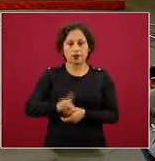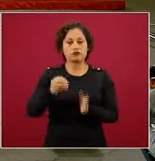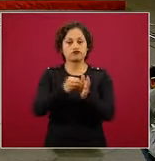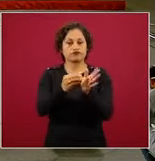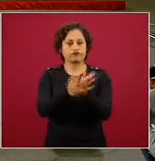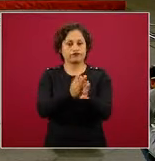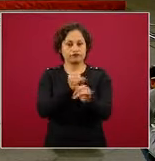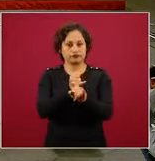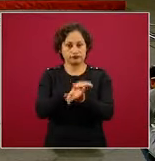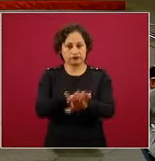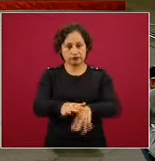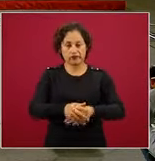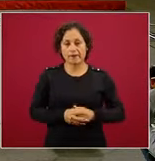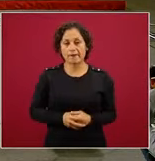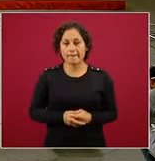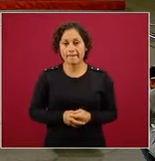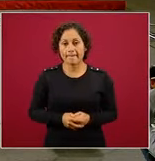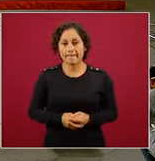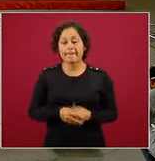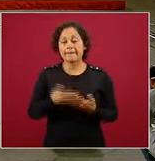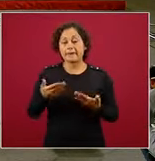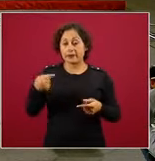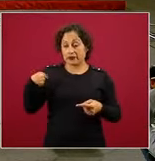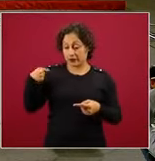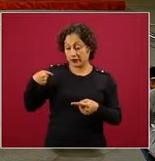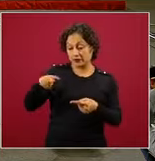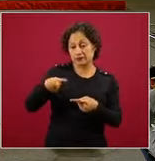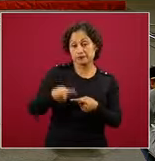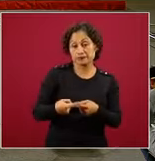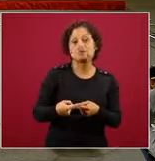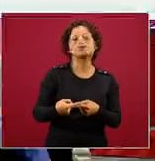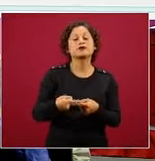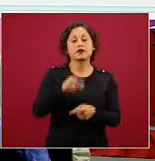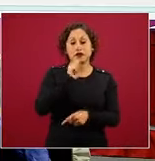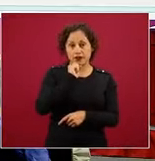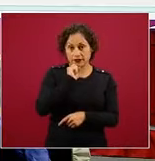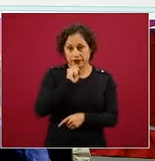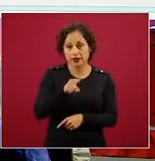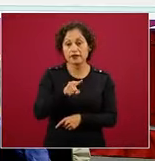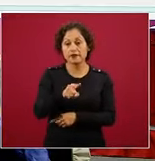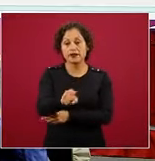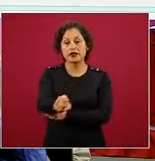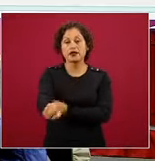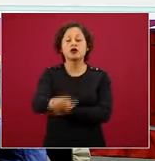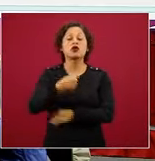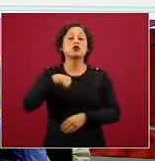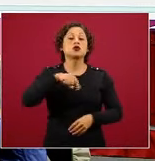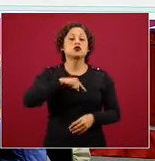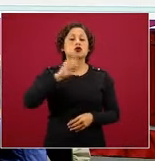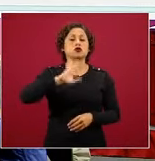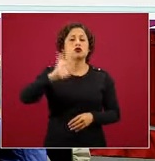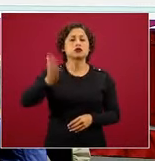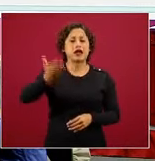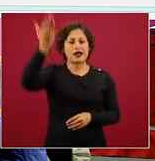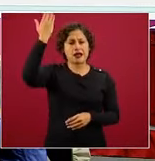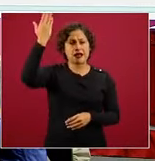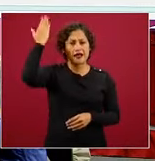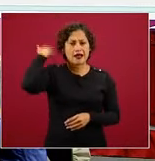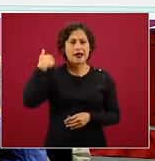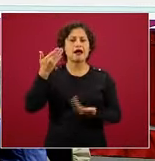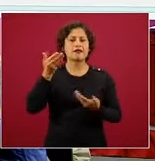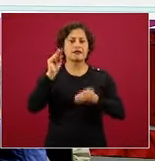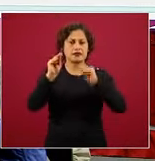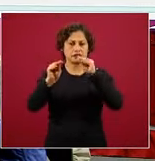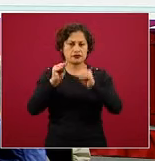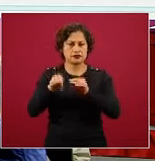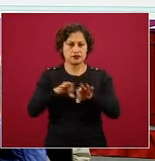A lo largo de todo este proceso, además, se atravesó una circunstancia, algo que veníamos trabajando desde hace, pues de hecho, la colaboración